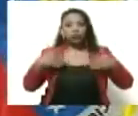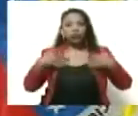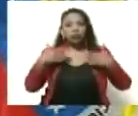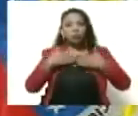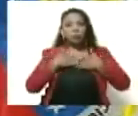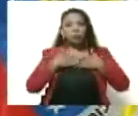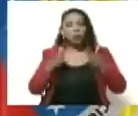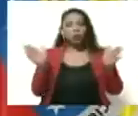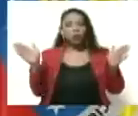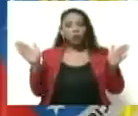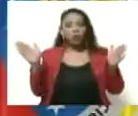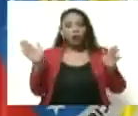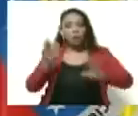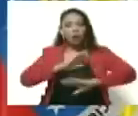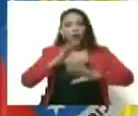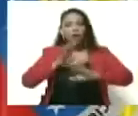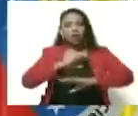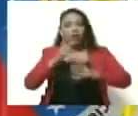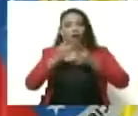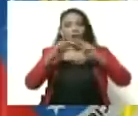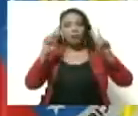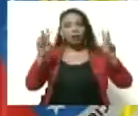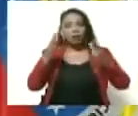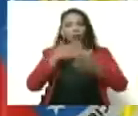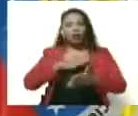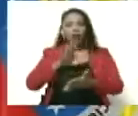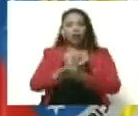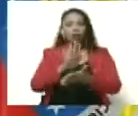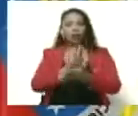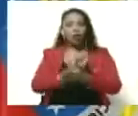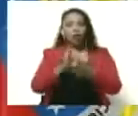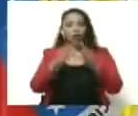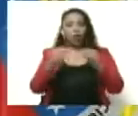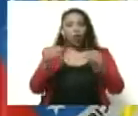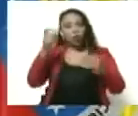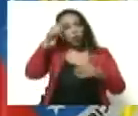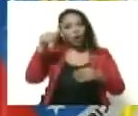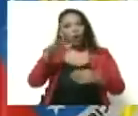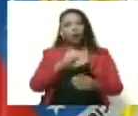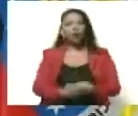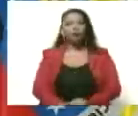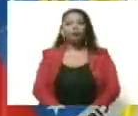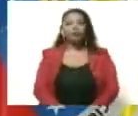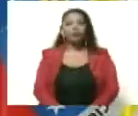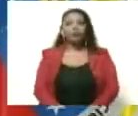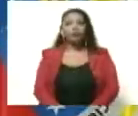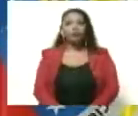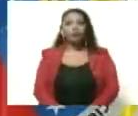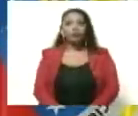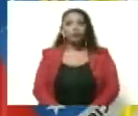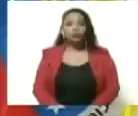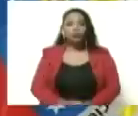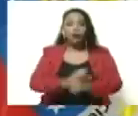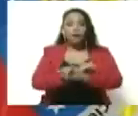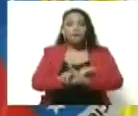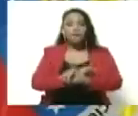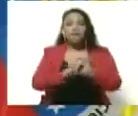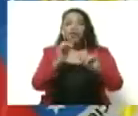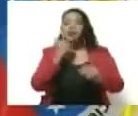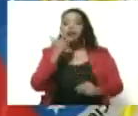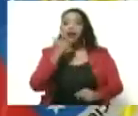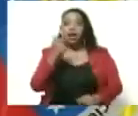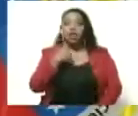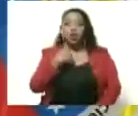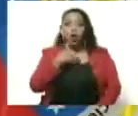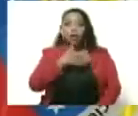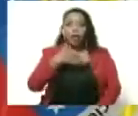solidaria, el bienestar, la paz y la tranquilidad de todo nuestro pueblo. Finalmente, pues, quiero